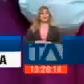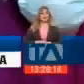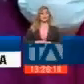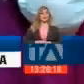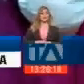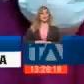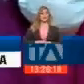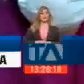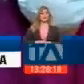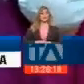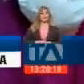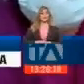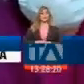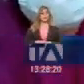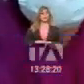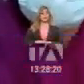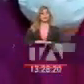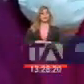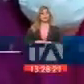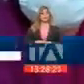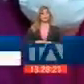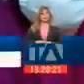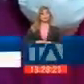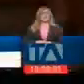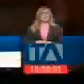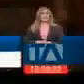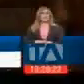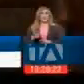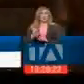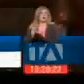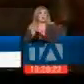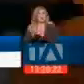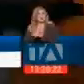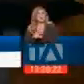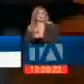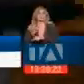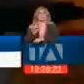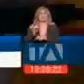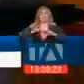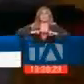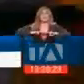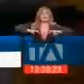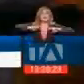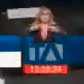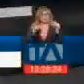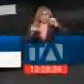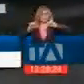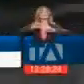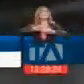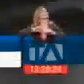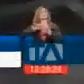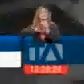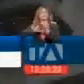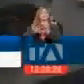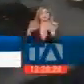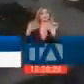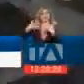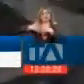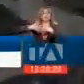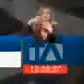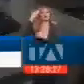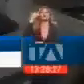Realmente es muy poco probable que el resultado sea diferente. Los investigadores también se reunieron con el fabricante